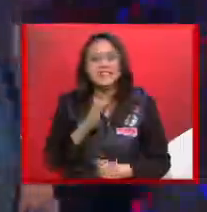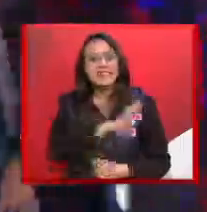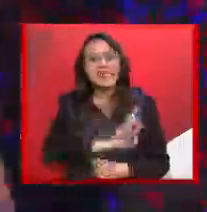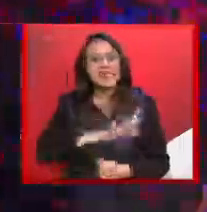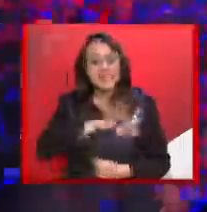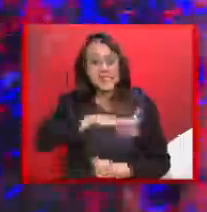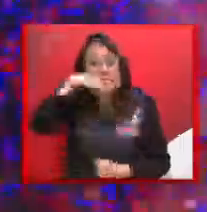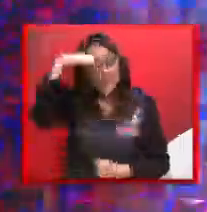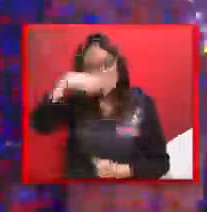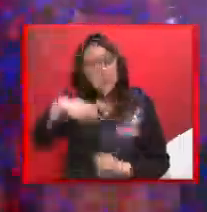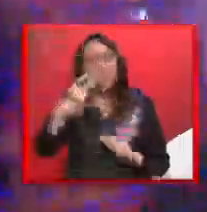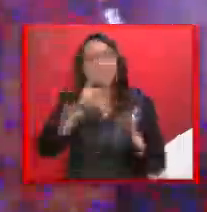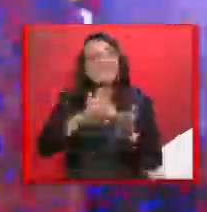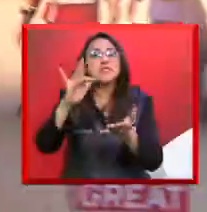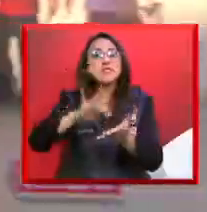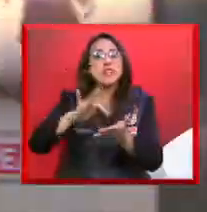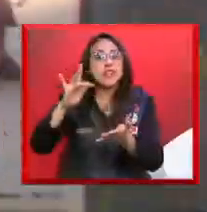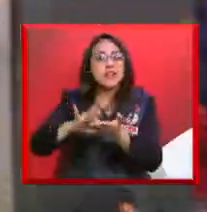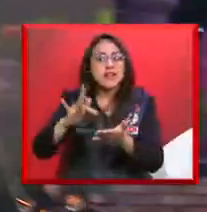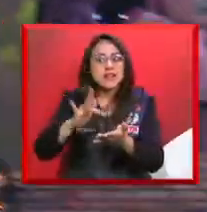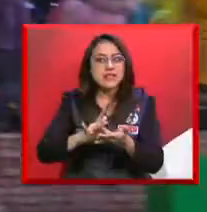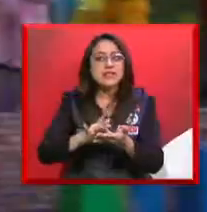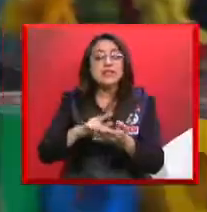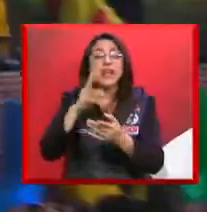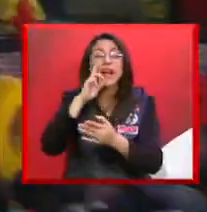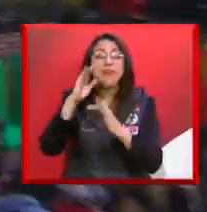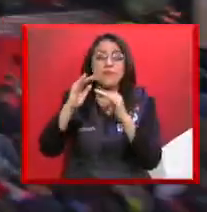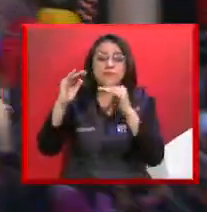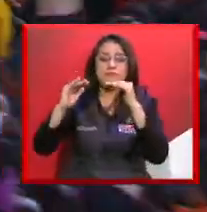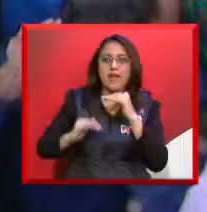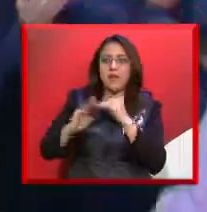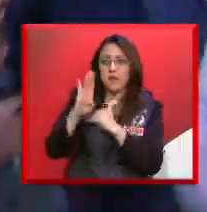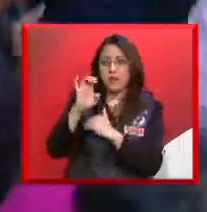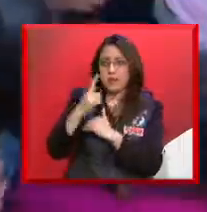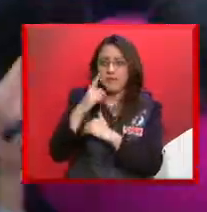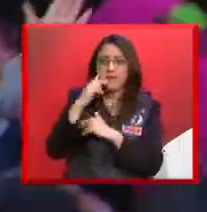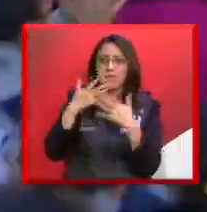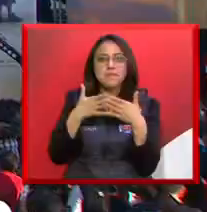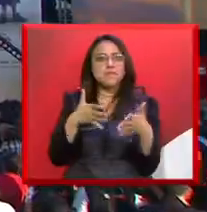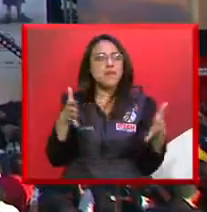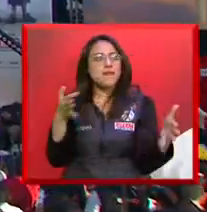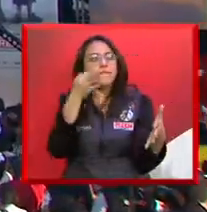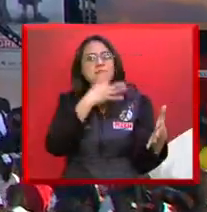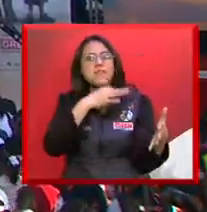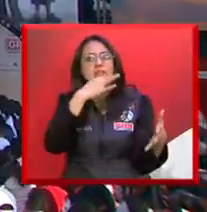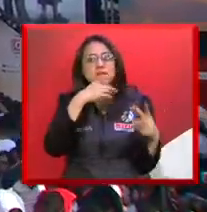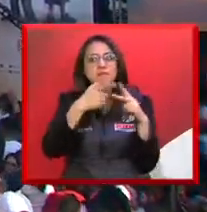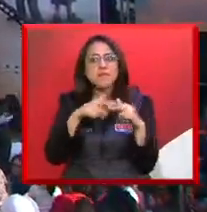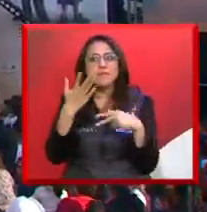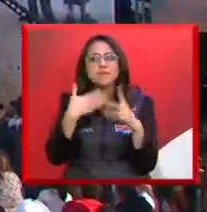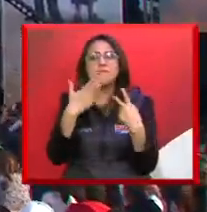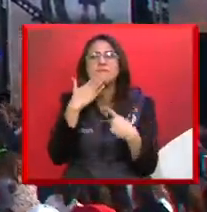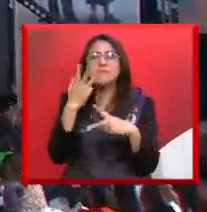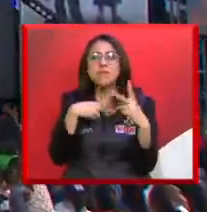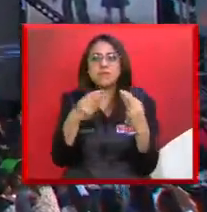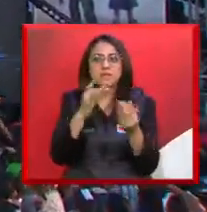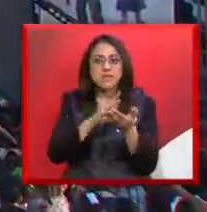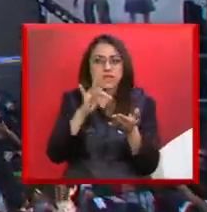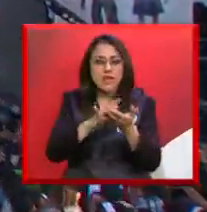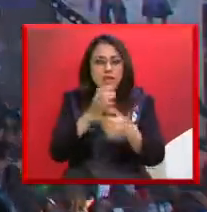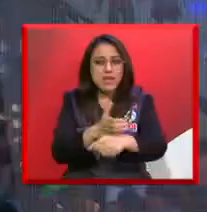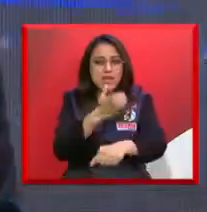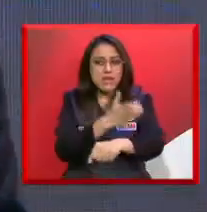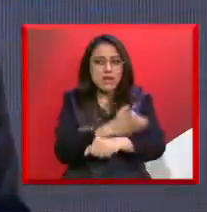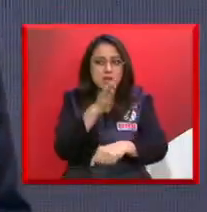¡Felicidades, México, y mil gracias! Bajo el Big Ben y un gran escenario comenzó la fiesta. ¡Bienvenidos! ¡Gracias por acompañarnos en